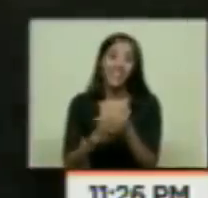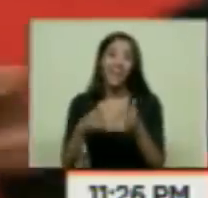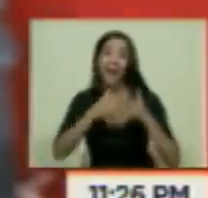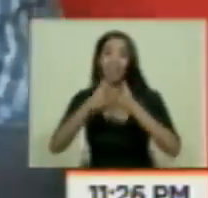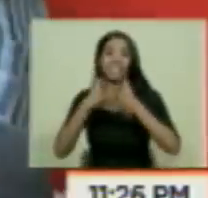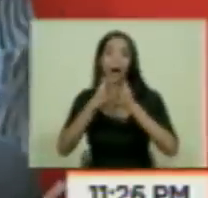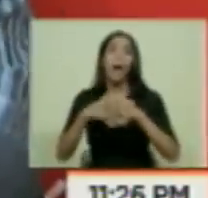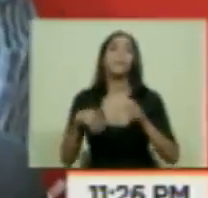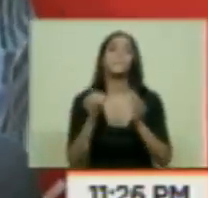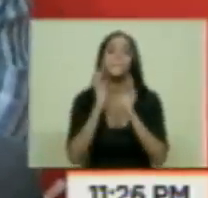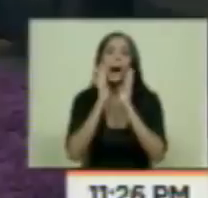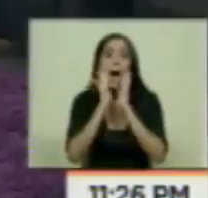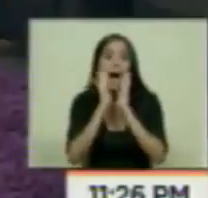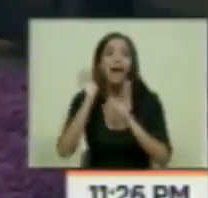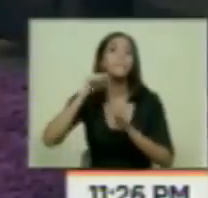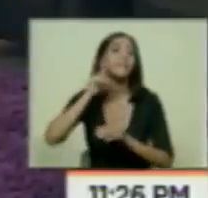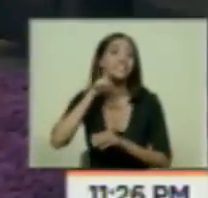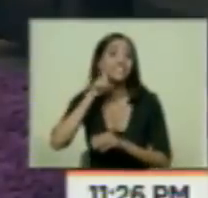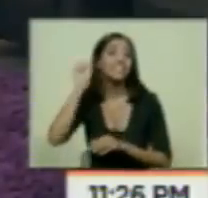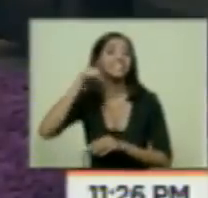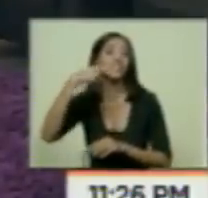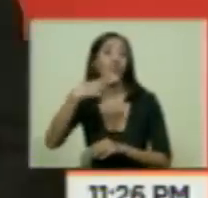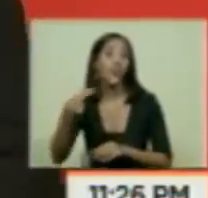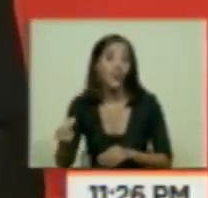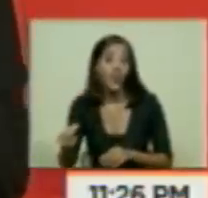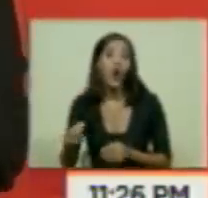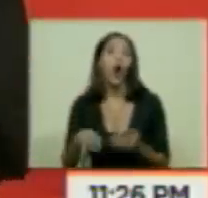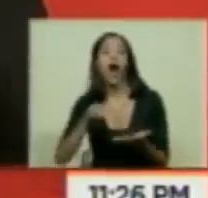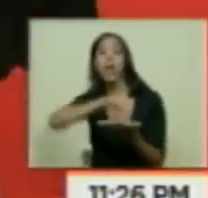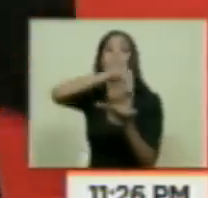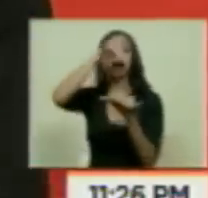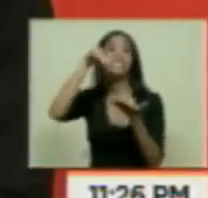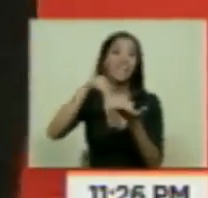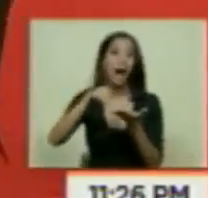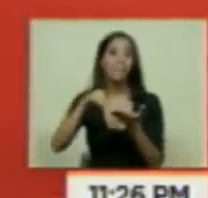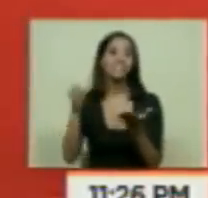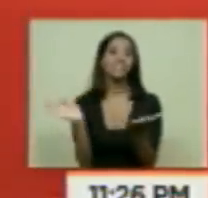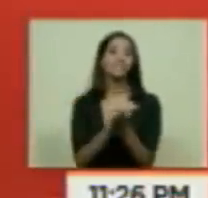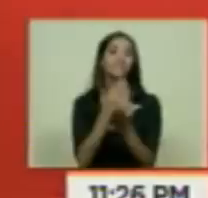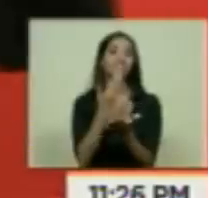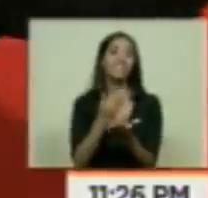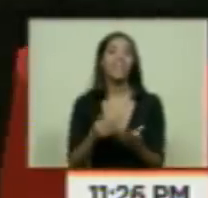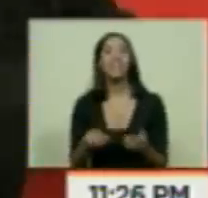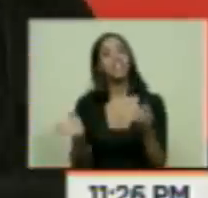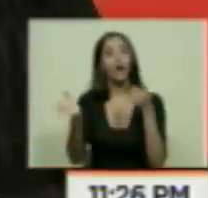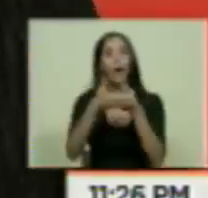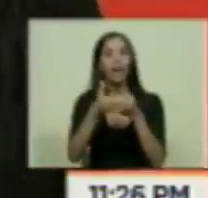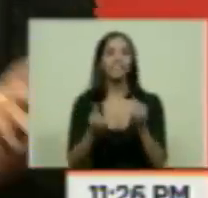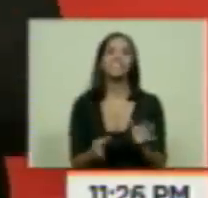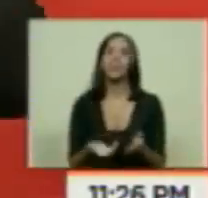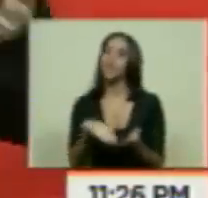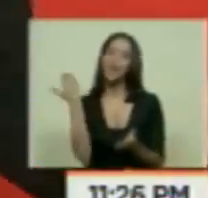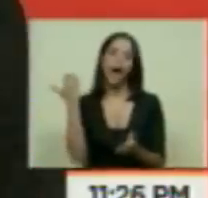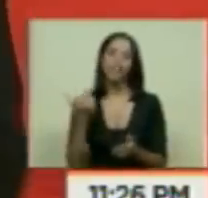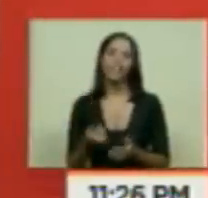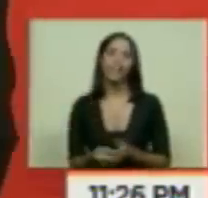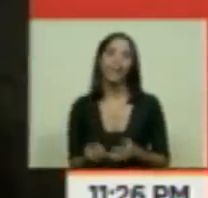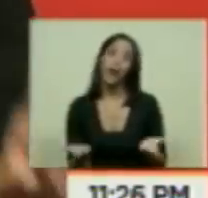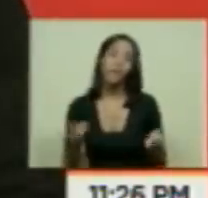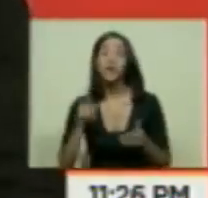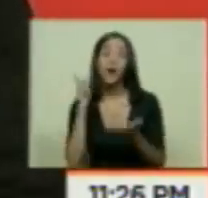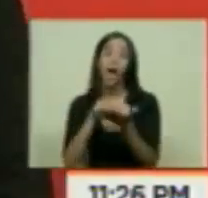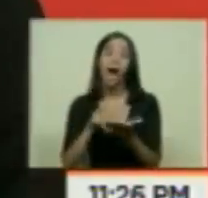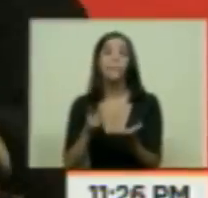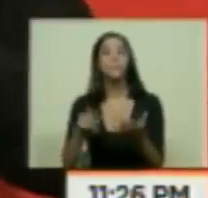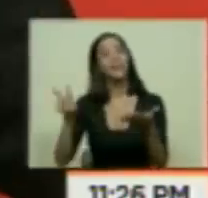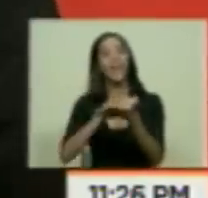Mami, ¿sí? ¿Es mentira o no? Que te agarraron al aeropuerto de los Miami y te hicieron así, te metieron por el cuartico y te tiraron para atrás. Y por eso es que no puedo más porque te revocaron